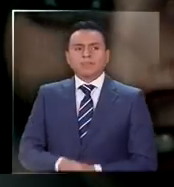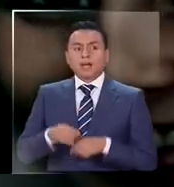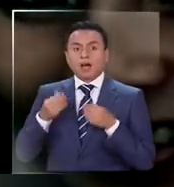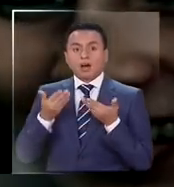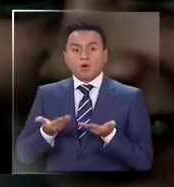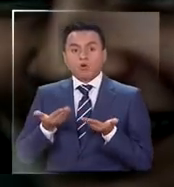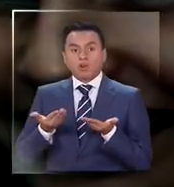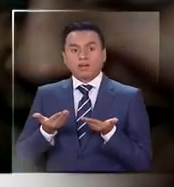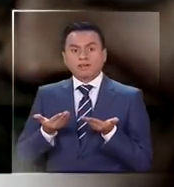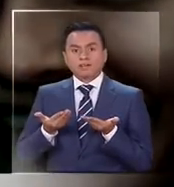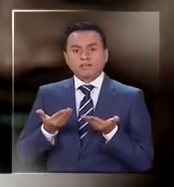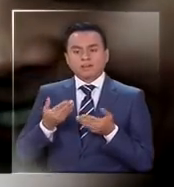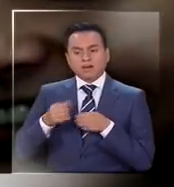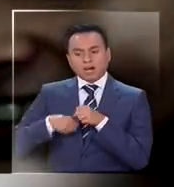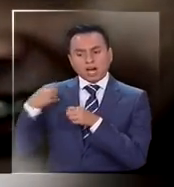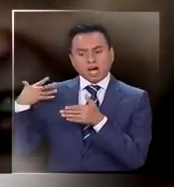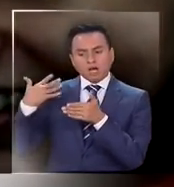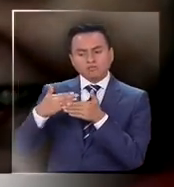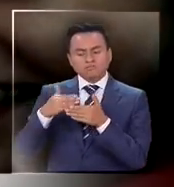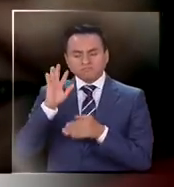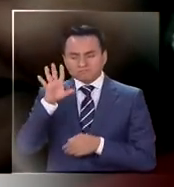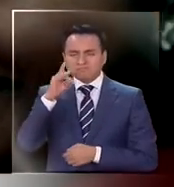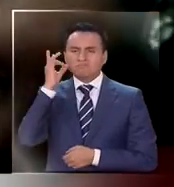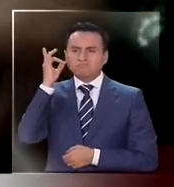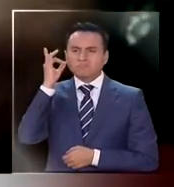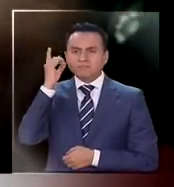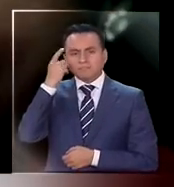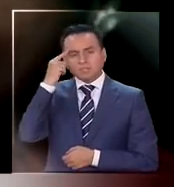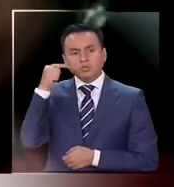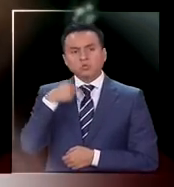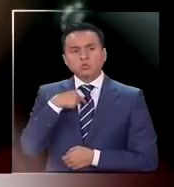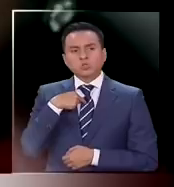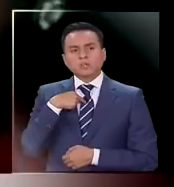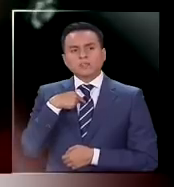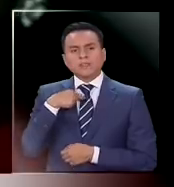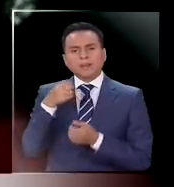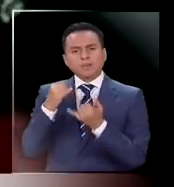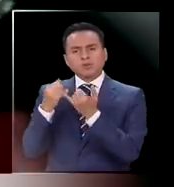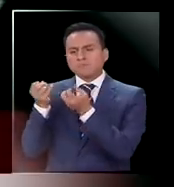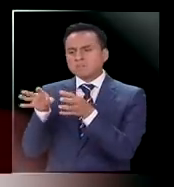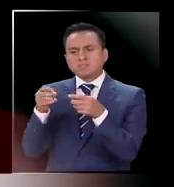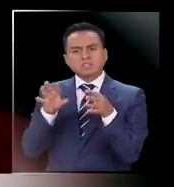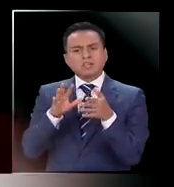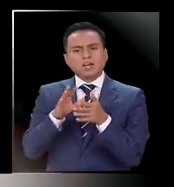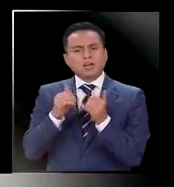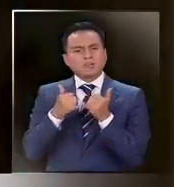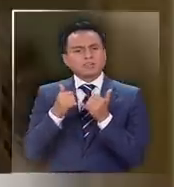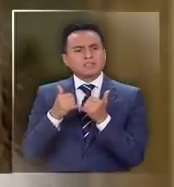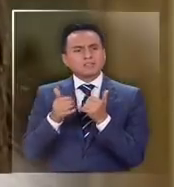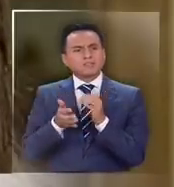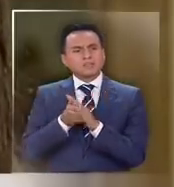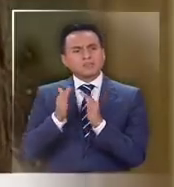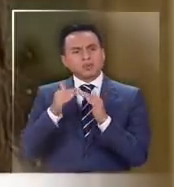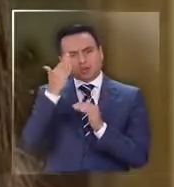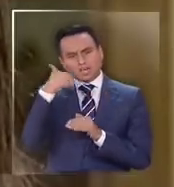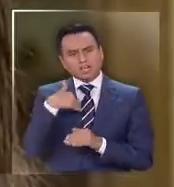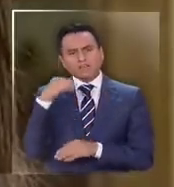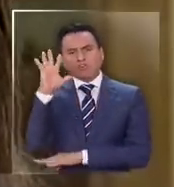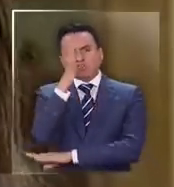ahora, digamos, después de los años uno se da cuenta, pero yo perdí a todos mis amigos, a todas mis amigas cuando me fui a la parroquia del Bosque,